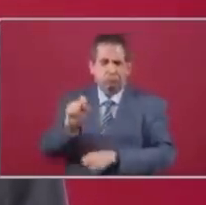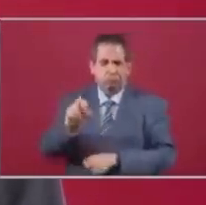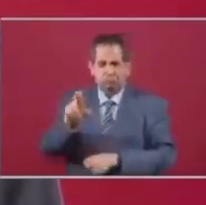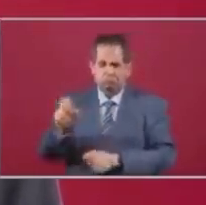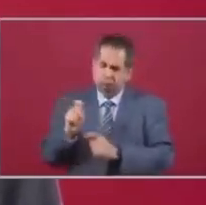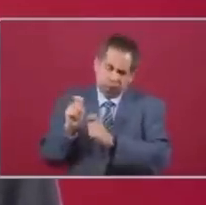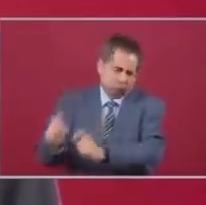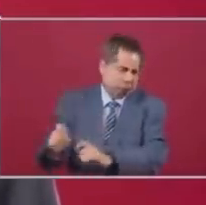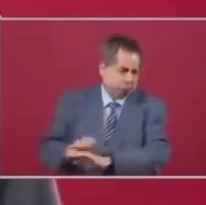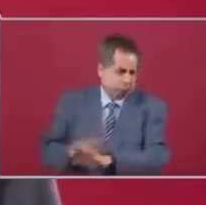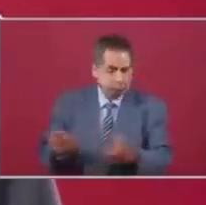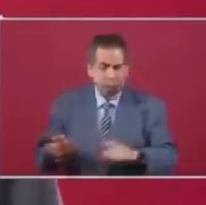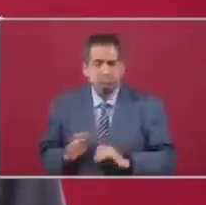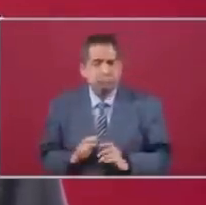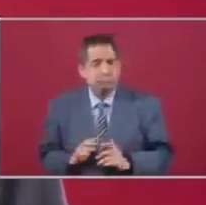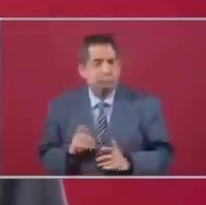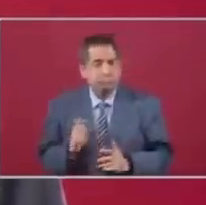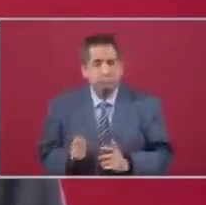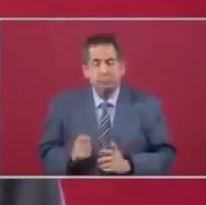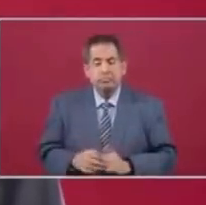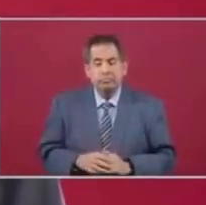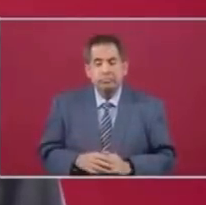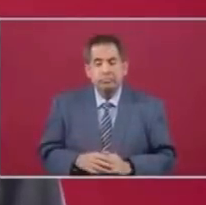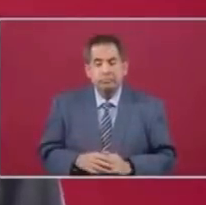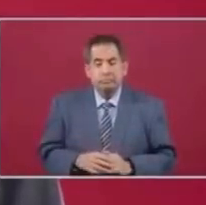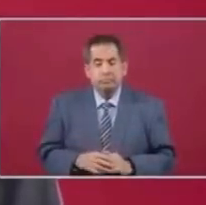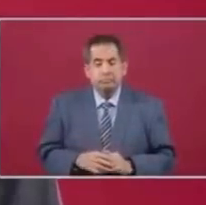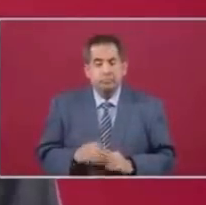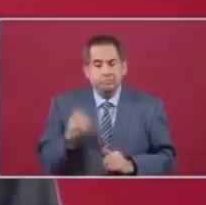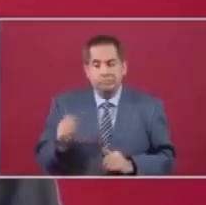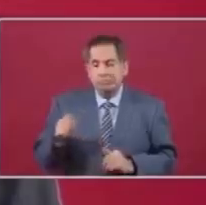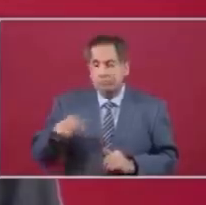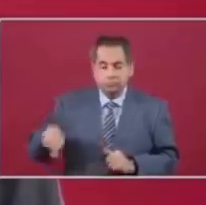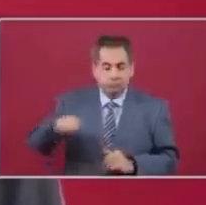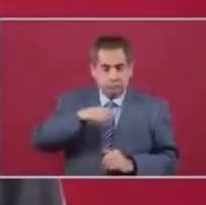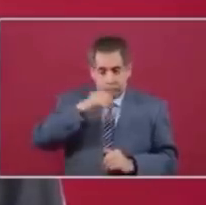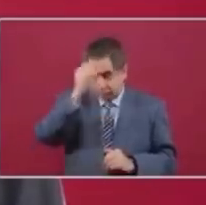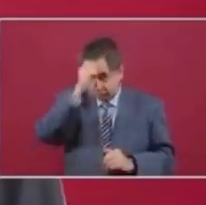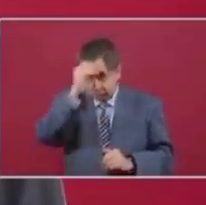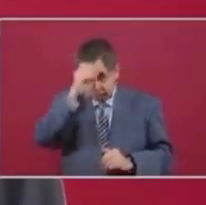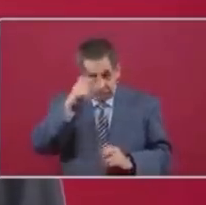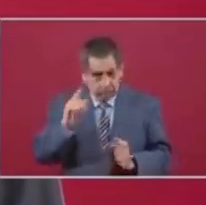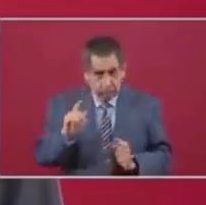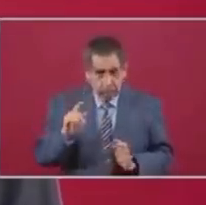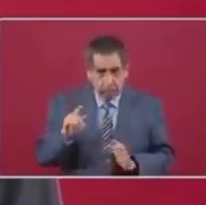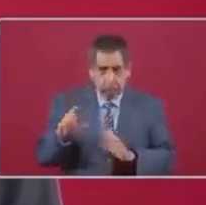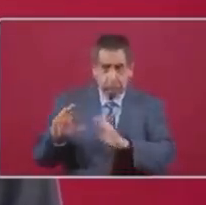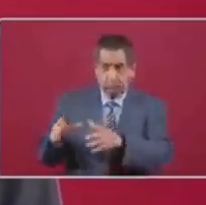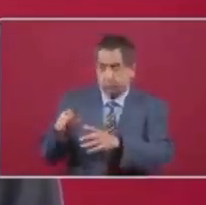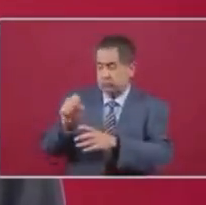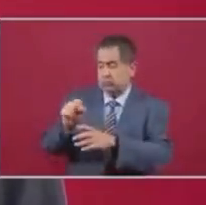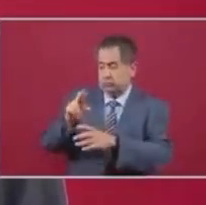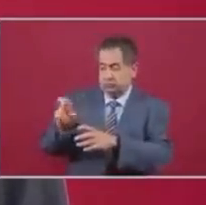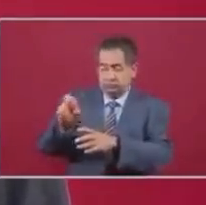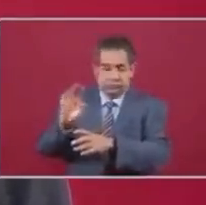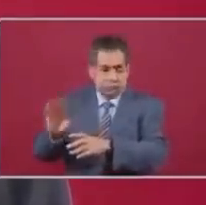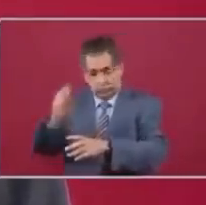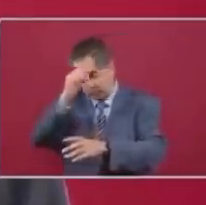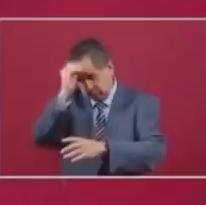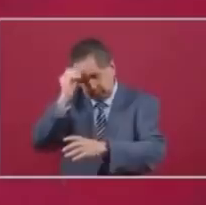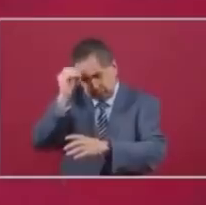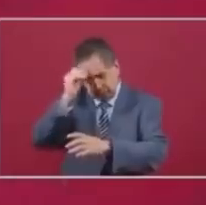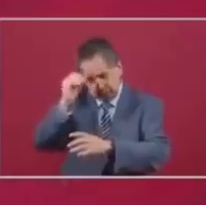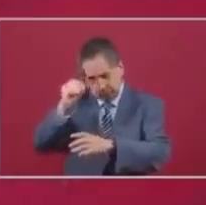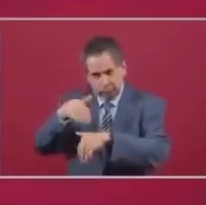y en este caso las opiniones de la Cancillería